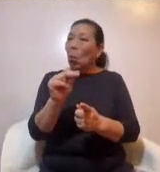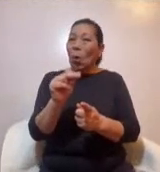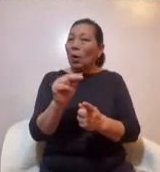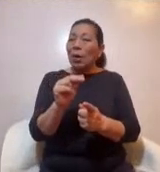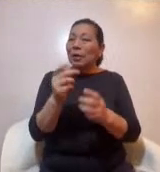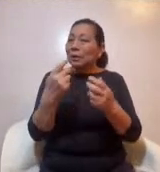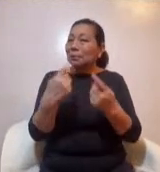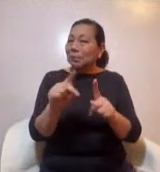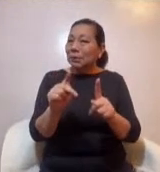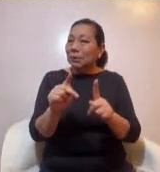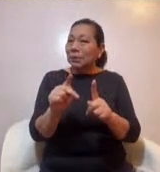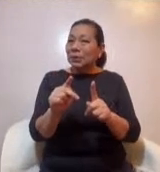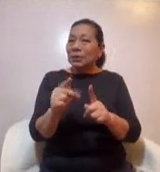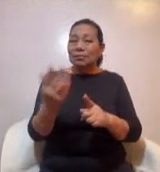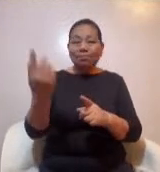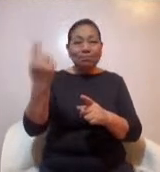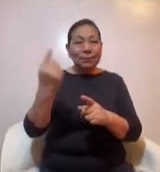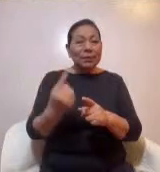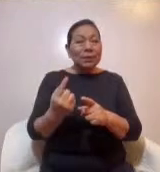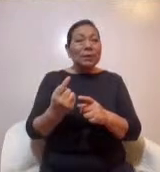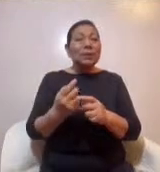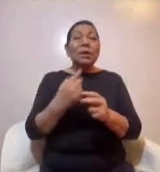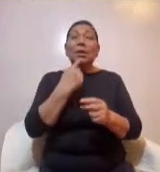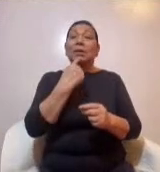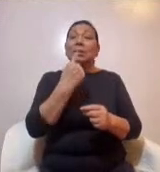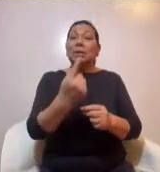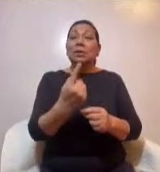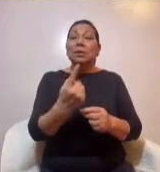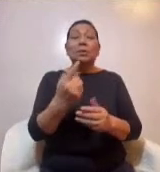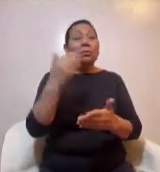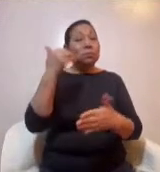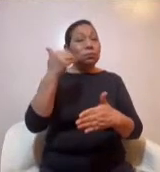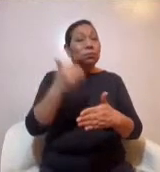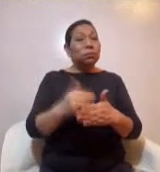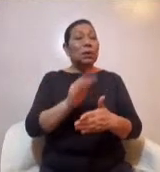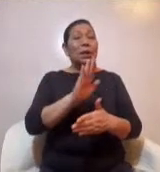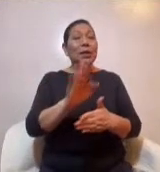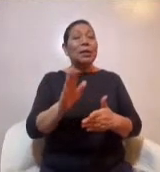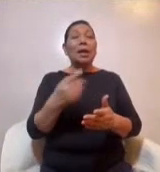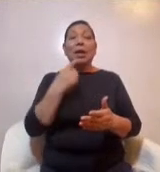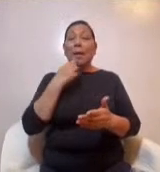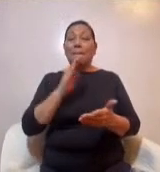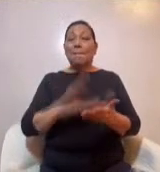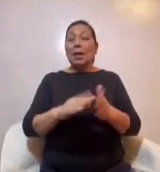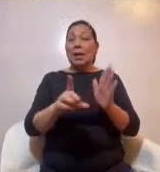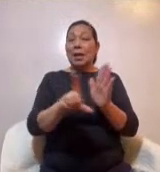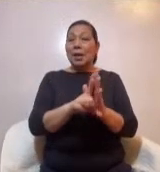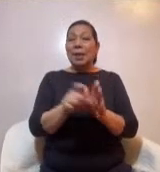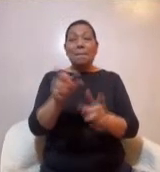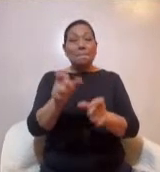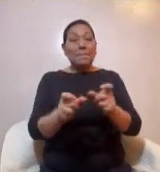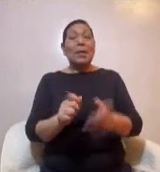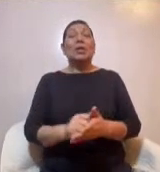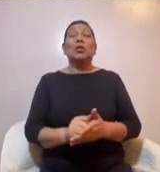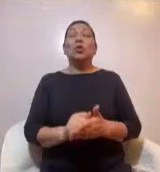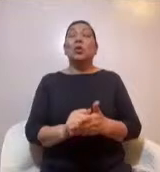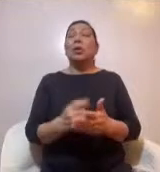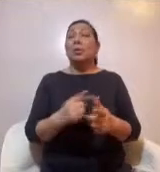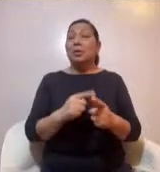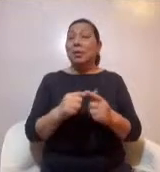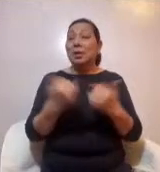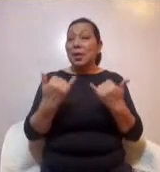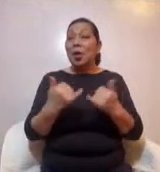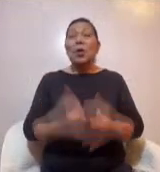viciada al no haberle permitido a la recurrente refutar la infracción que ella habría cometido a la Ley de